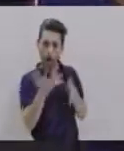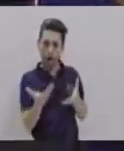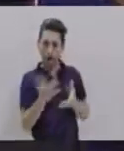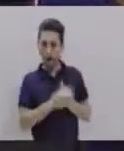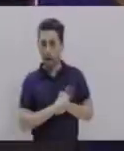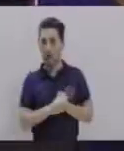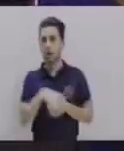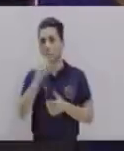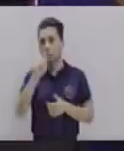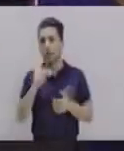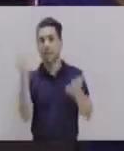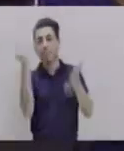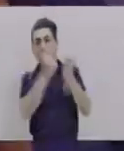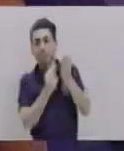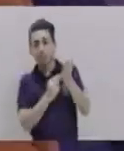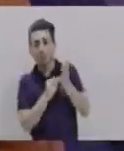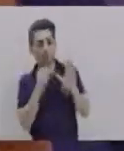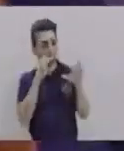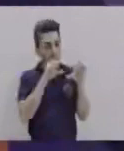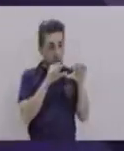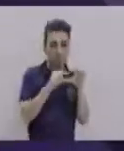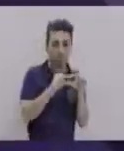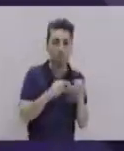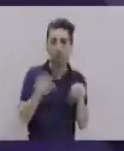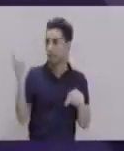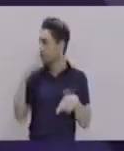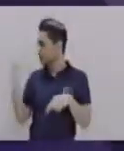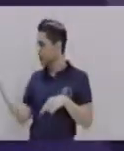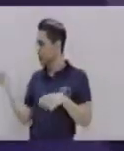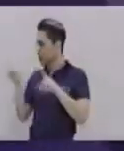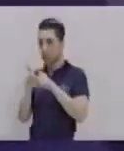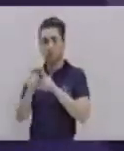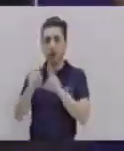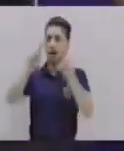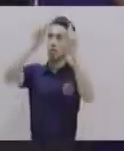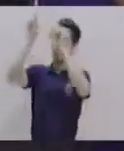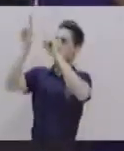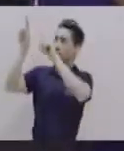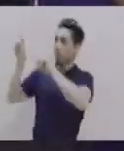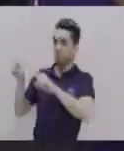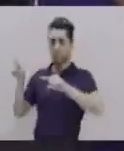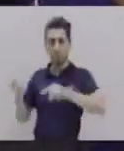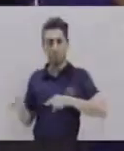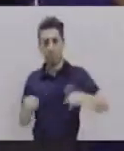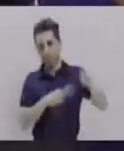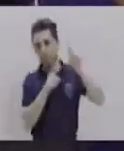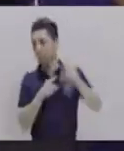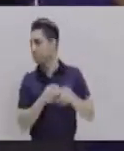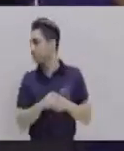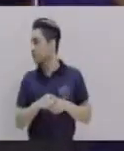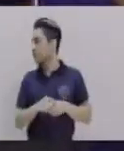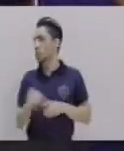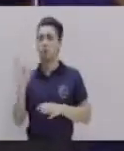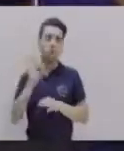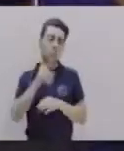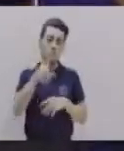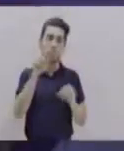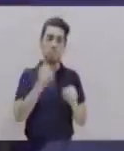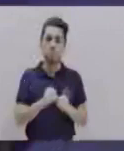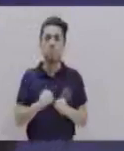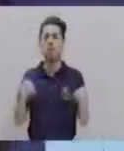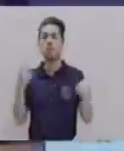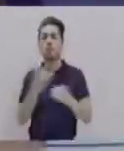hacer el dibujo, el proceso, como lo vimos aquí, o bien puedes utilizar